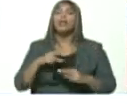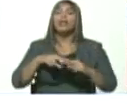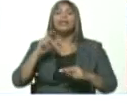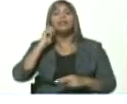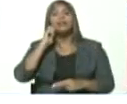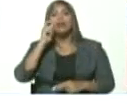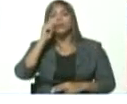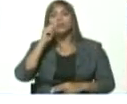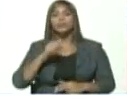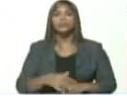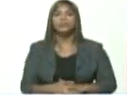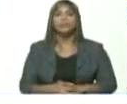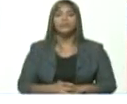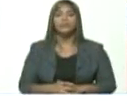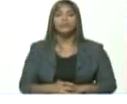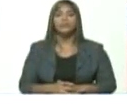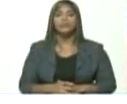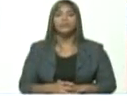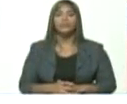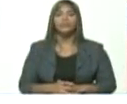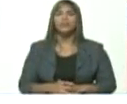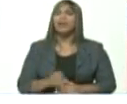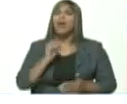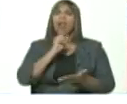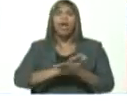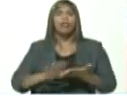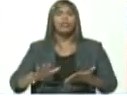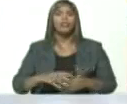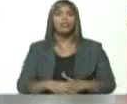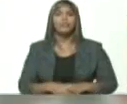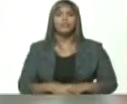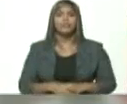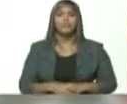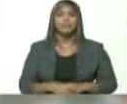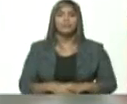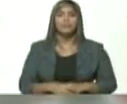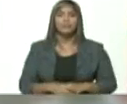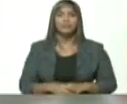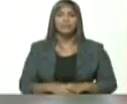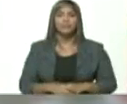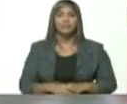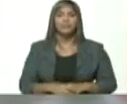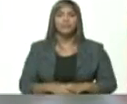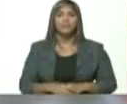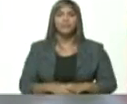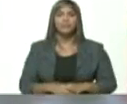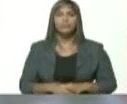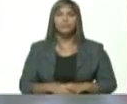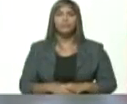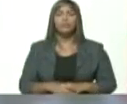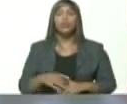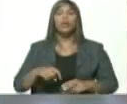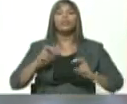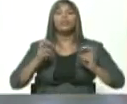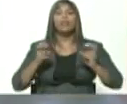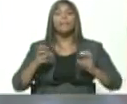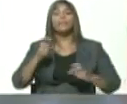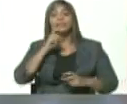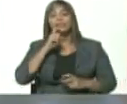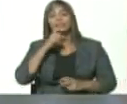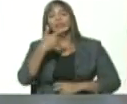niñas de forma totalmente gratuita. Hoy está muy en boga el tema de las vacunas.